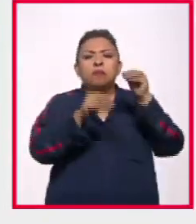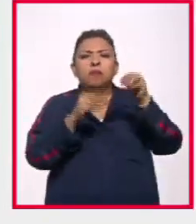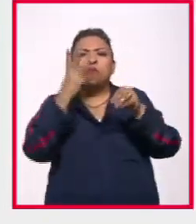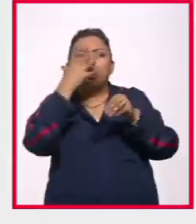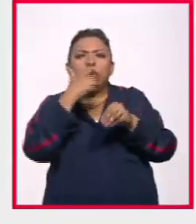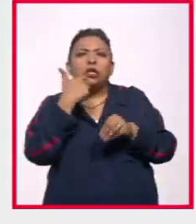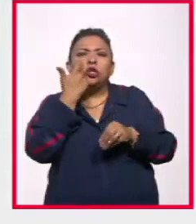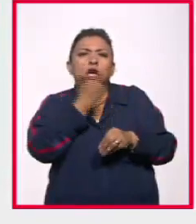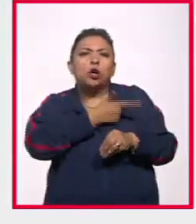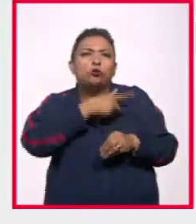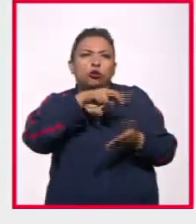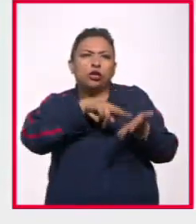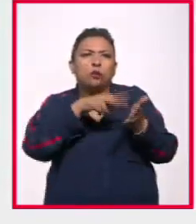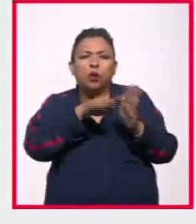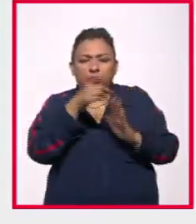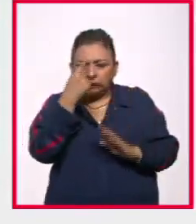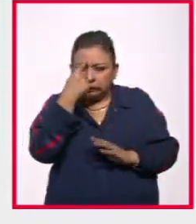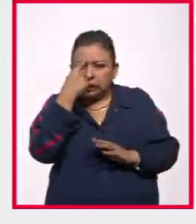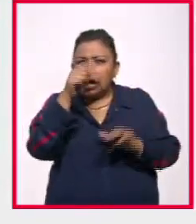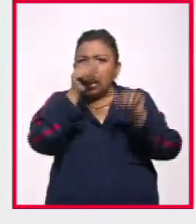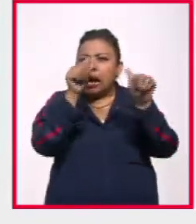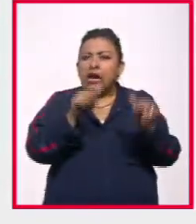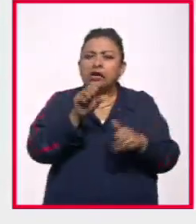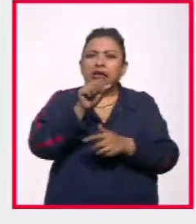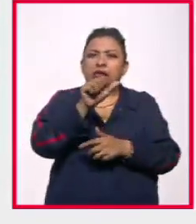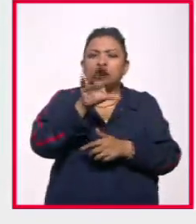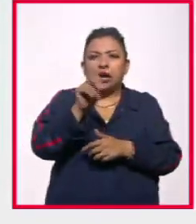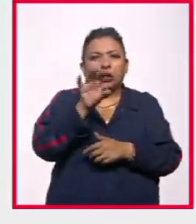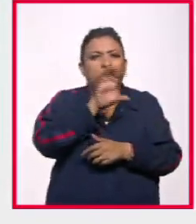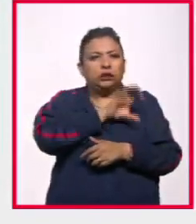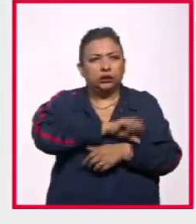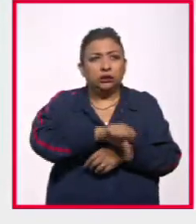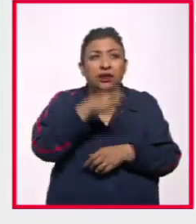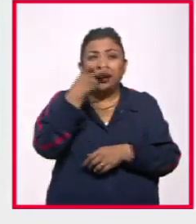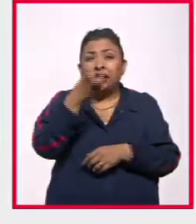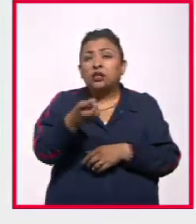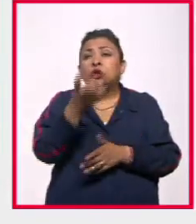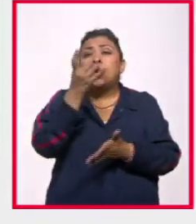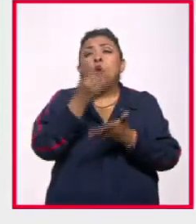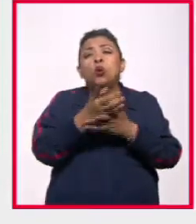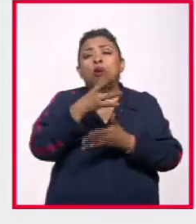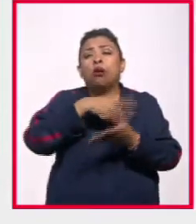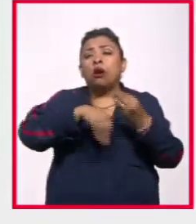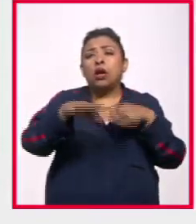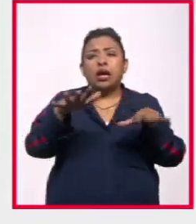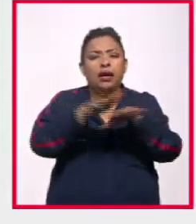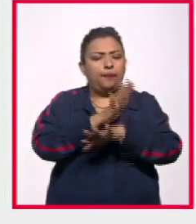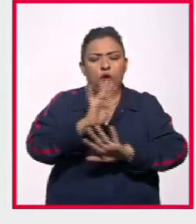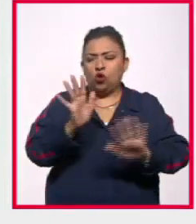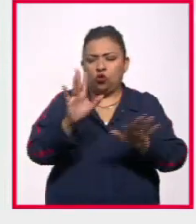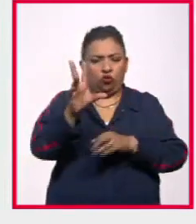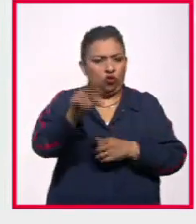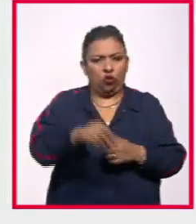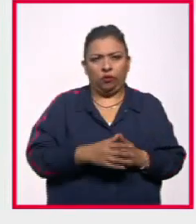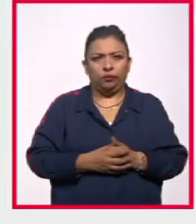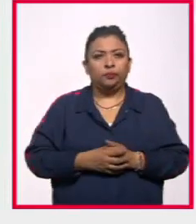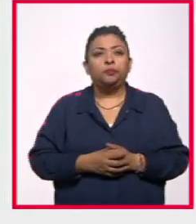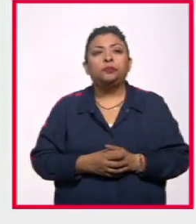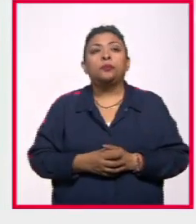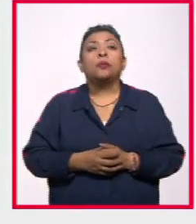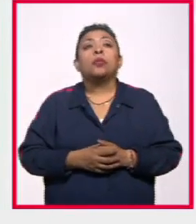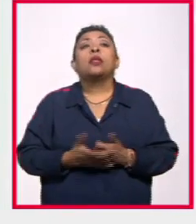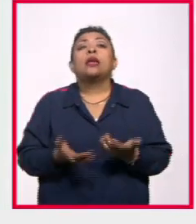al arquitecto, como su fijación por el arte sacro. Este no es un simple acto de sustitución. But